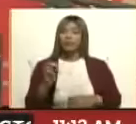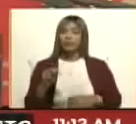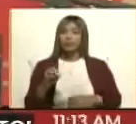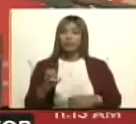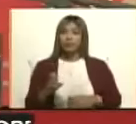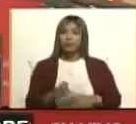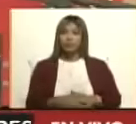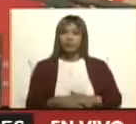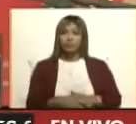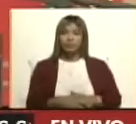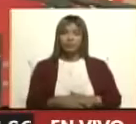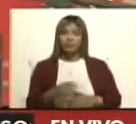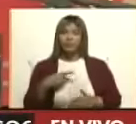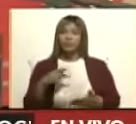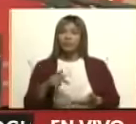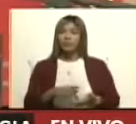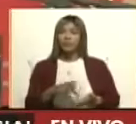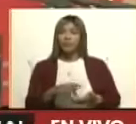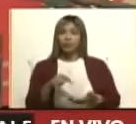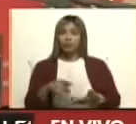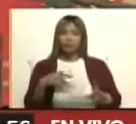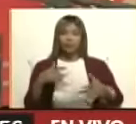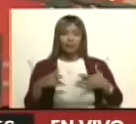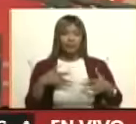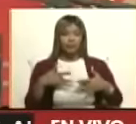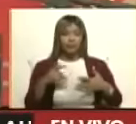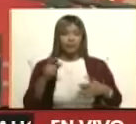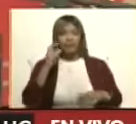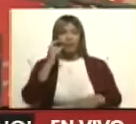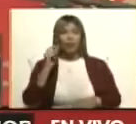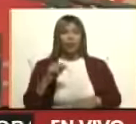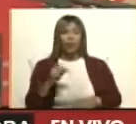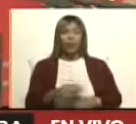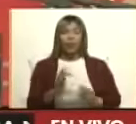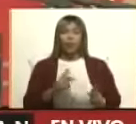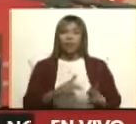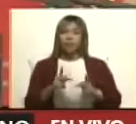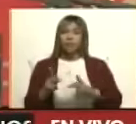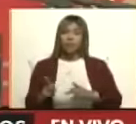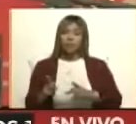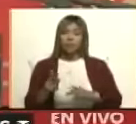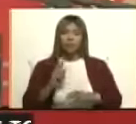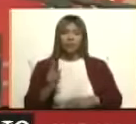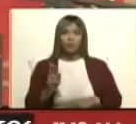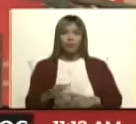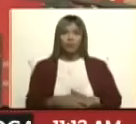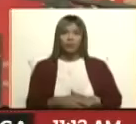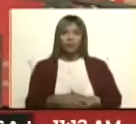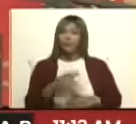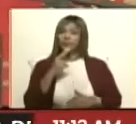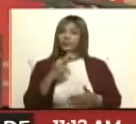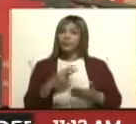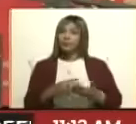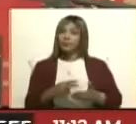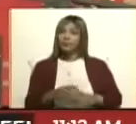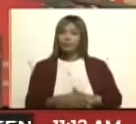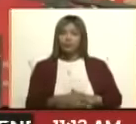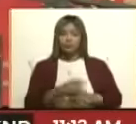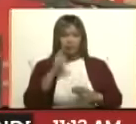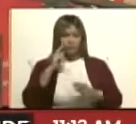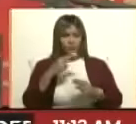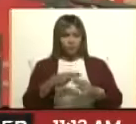Electoral, estar en este despliegue del día de hoy del Plan República. Es un verdadero